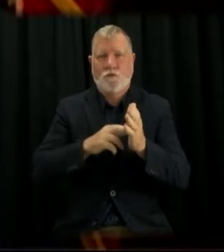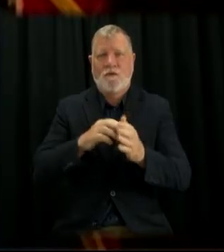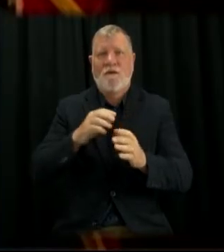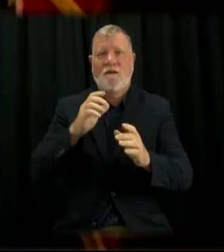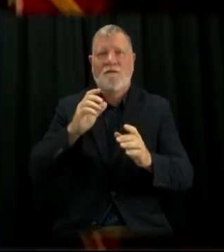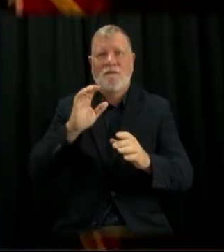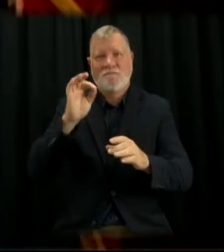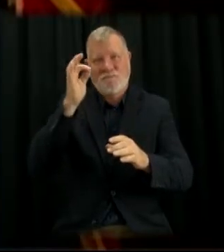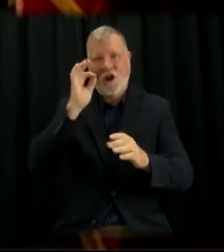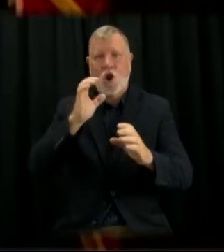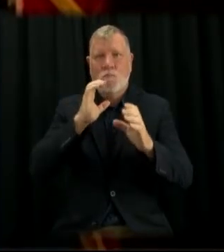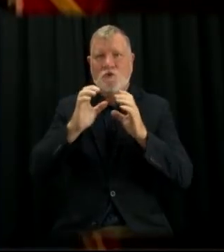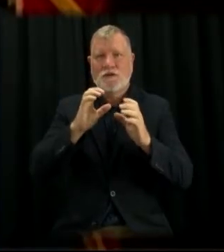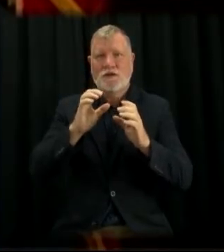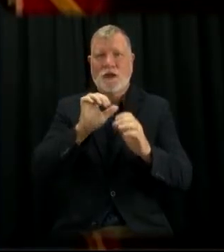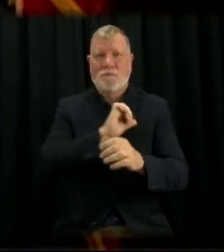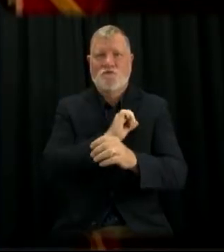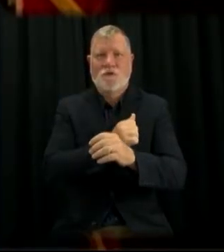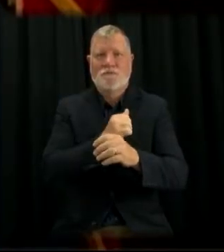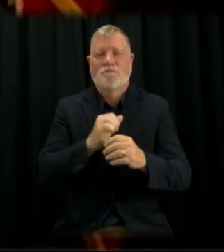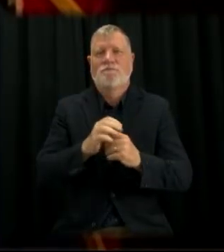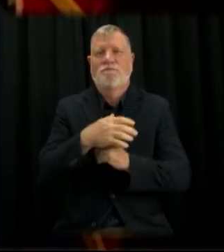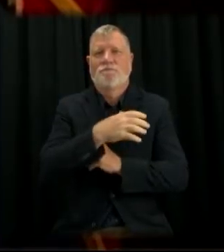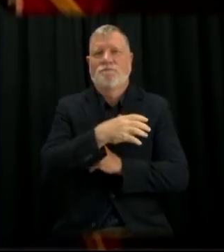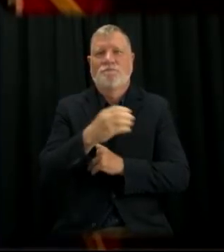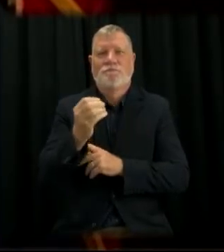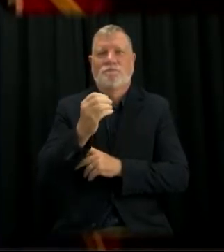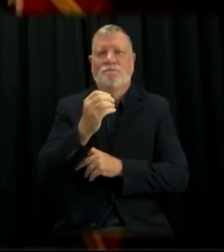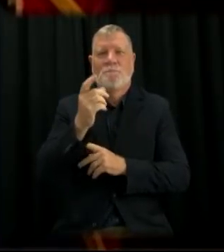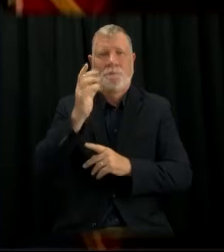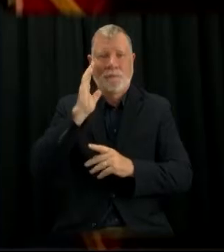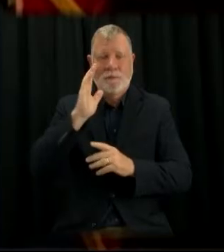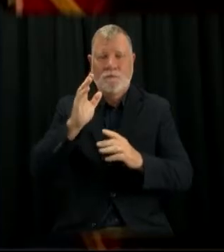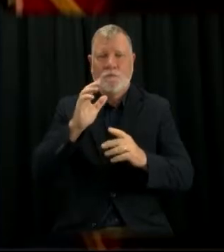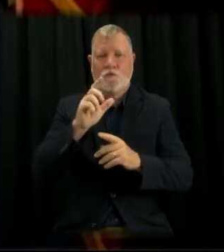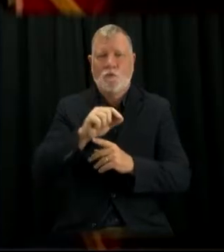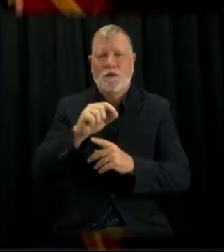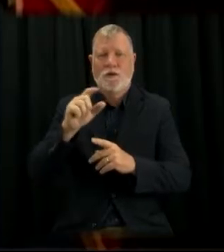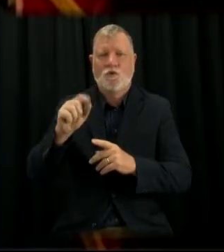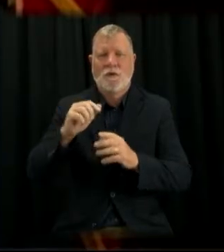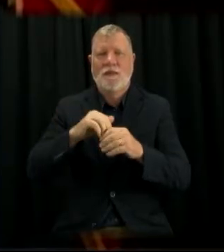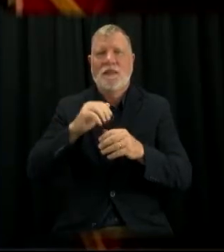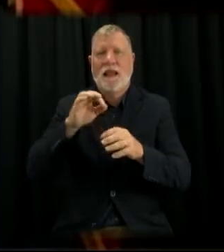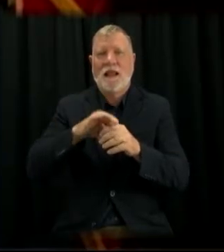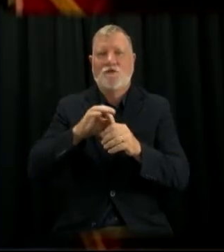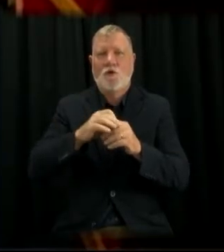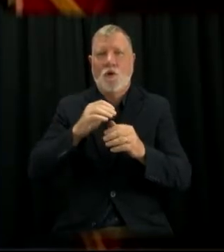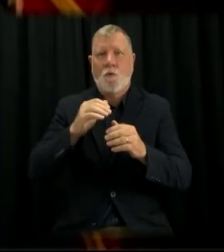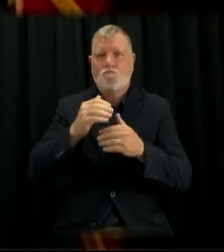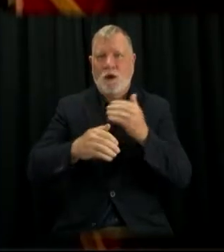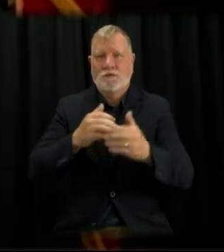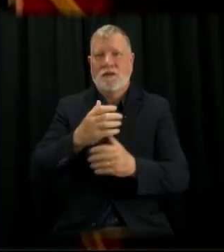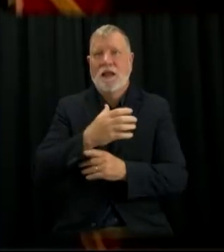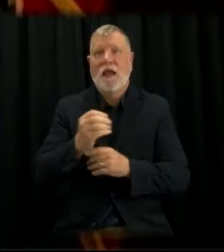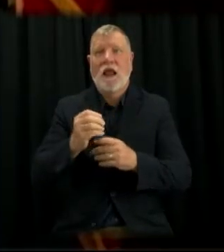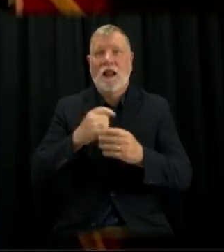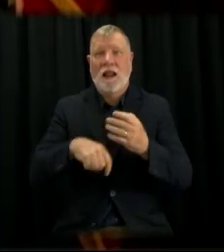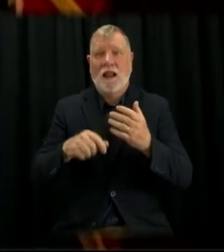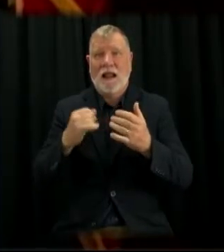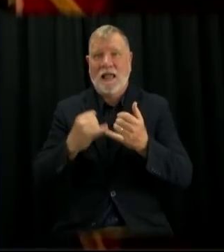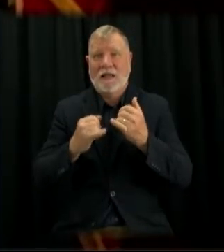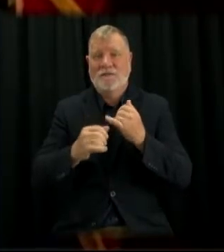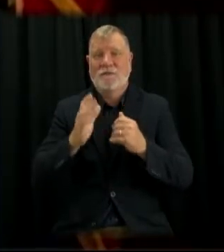para cumplir con la Comisión Federal de Comunicaciones. También incluimos fondos para elecciones